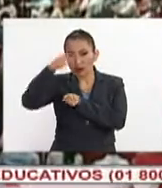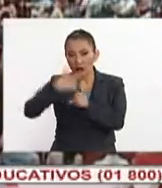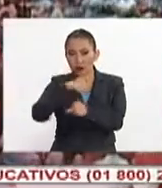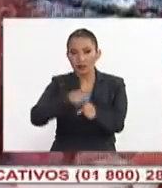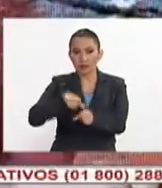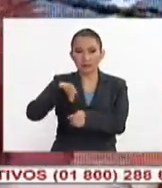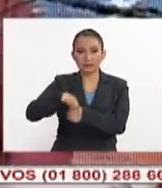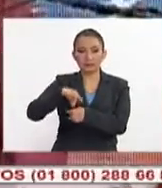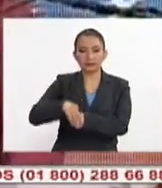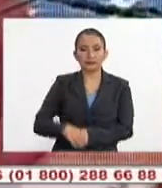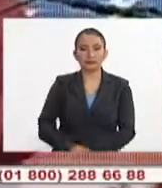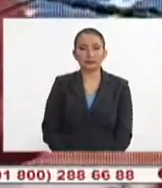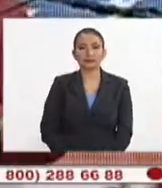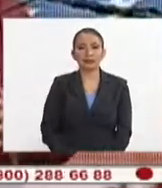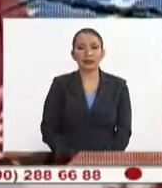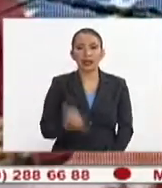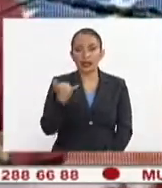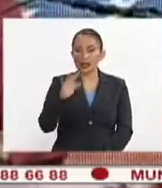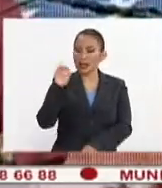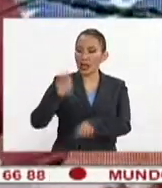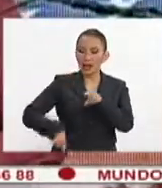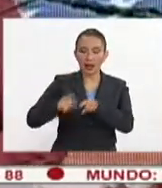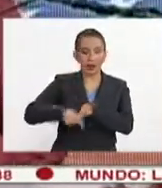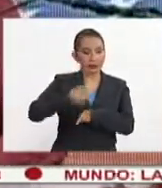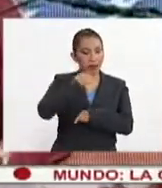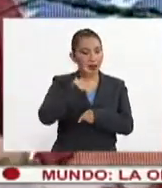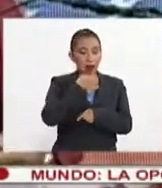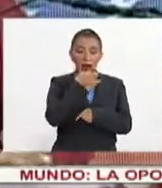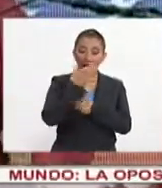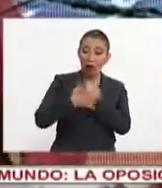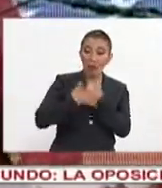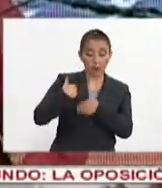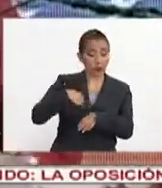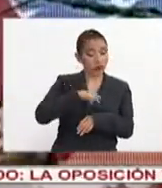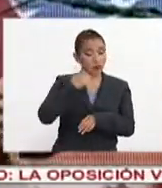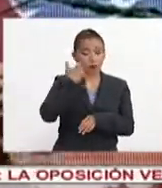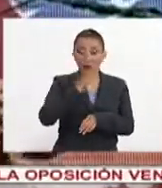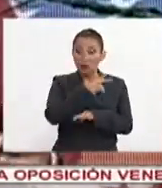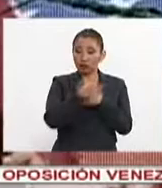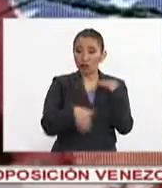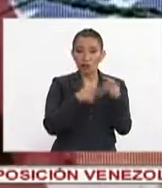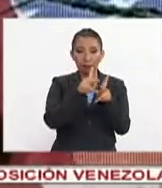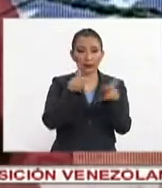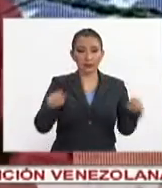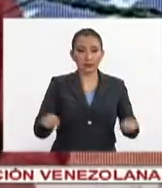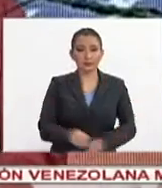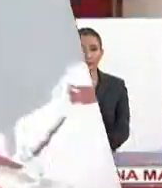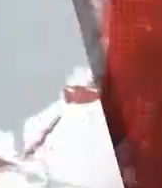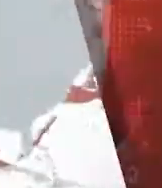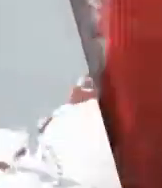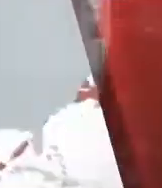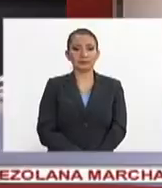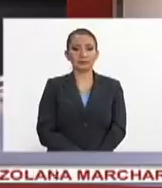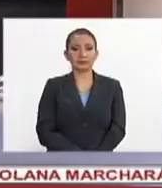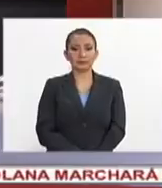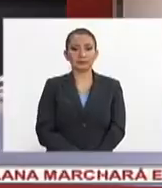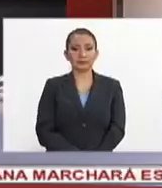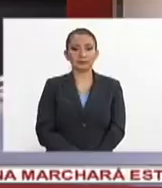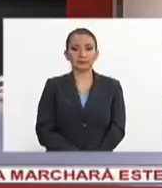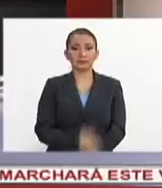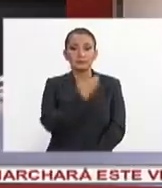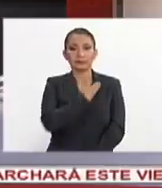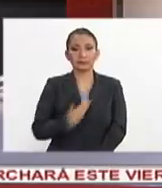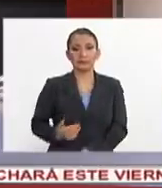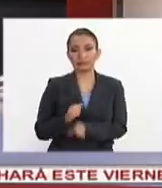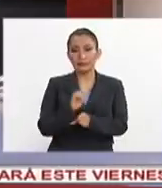Nacional Electoral y despejar las amenazas porque nosotros queremos que todo sea en paz. El